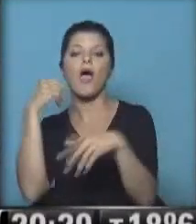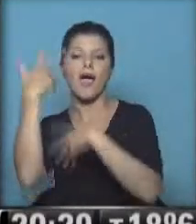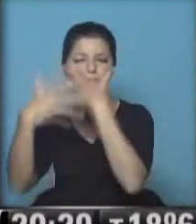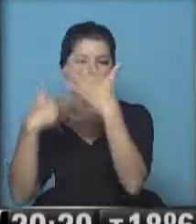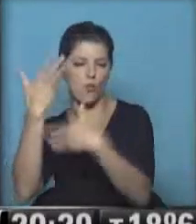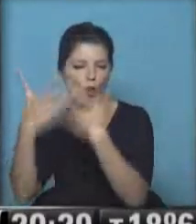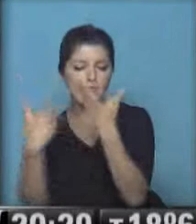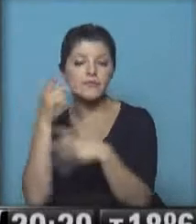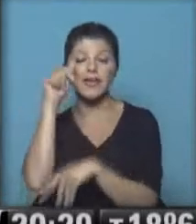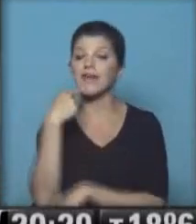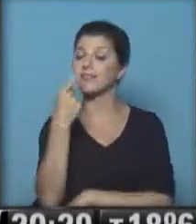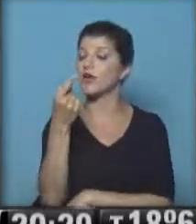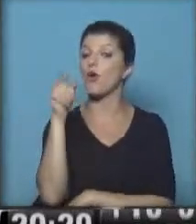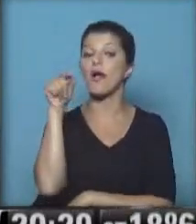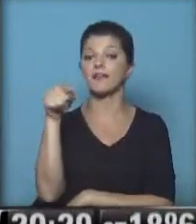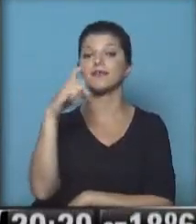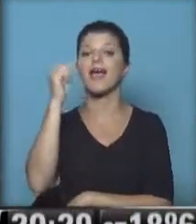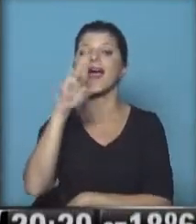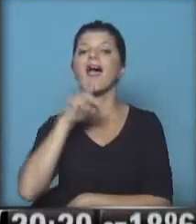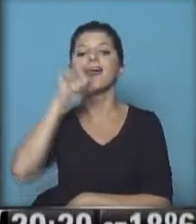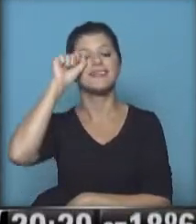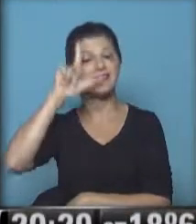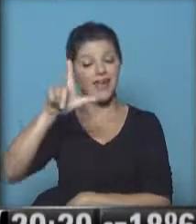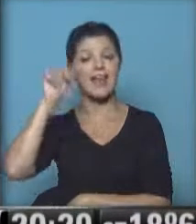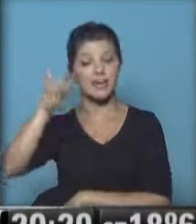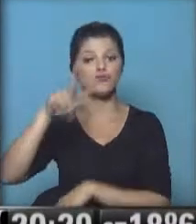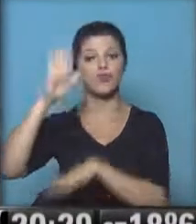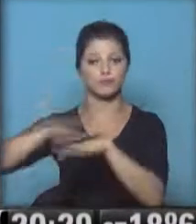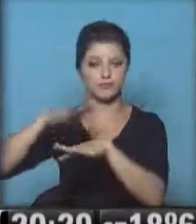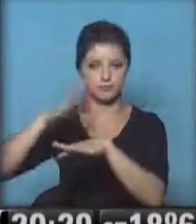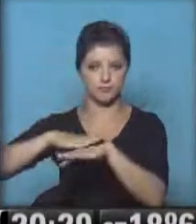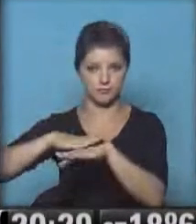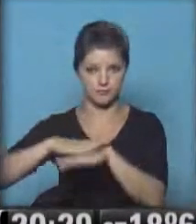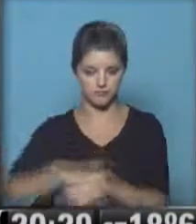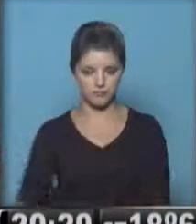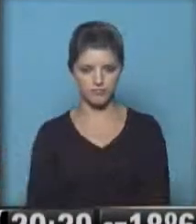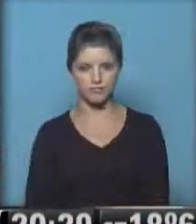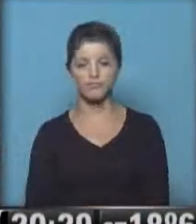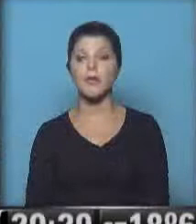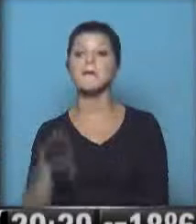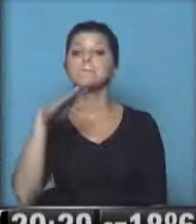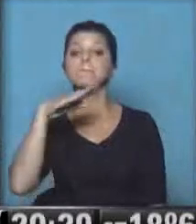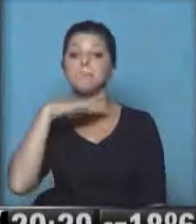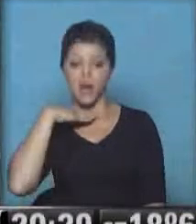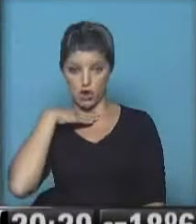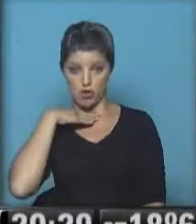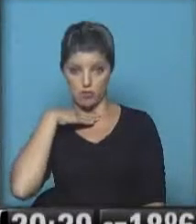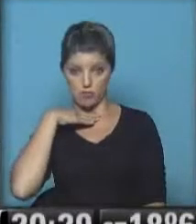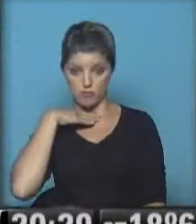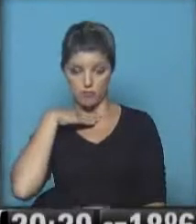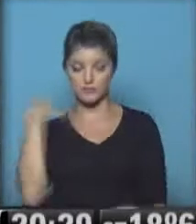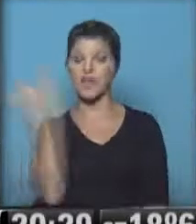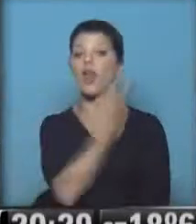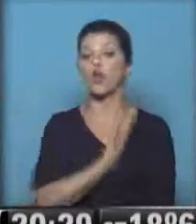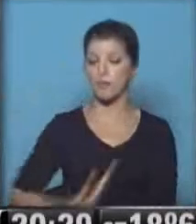organizada y acusó al cártel Guerreros Unidos. México adoptó, el gobierno,